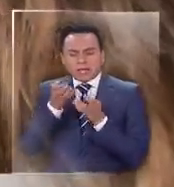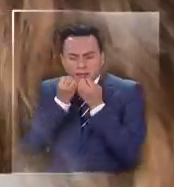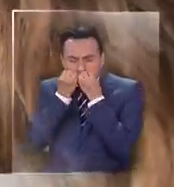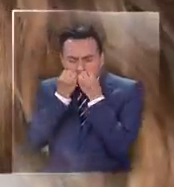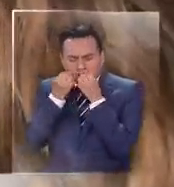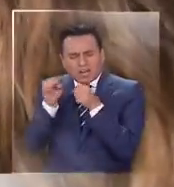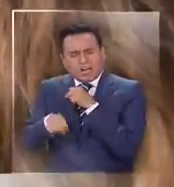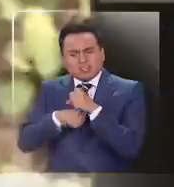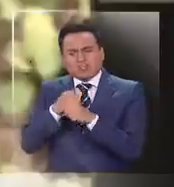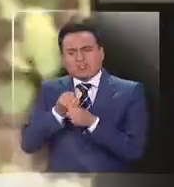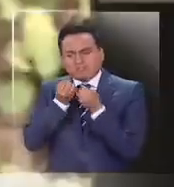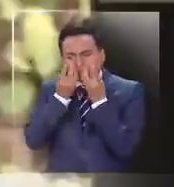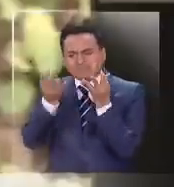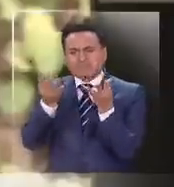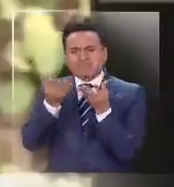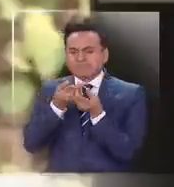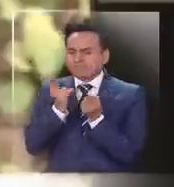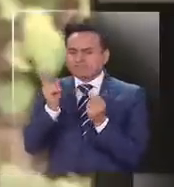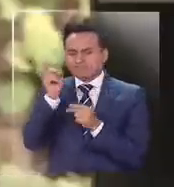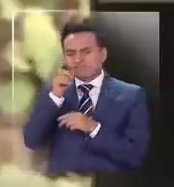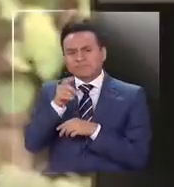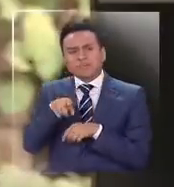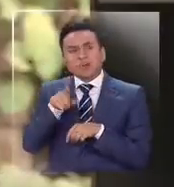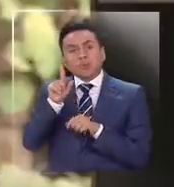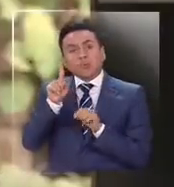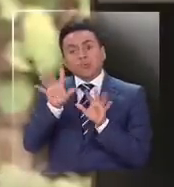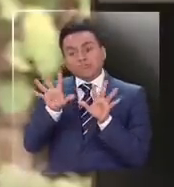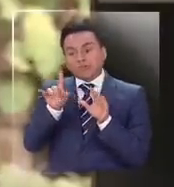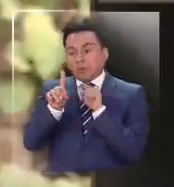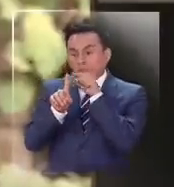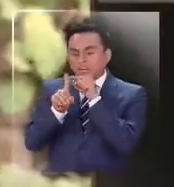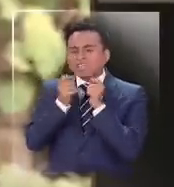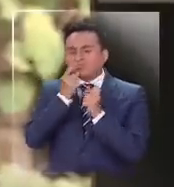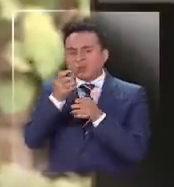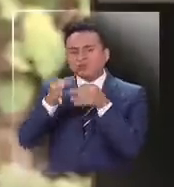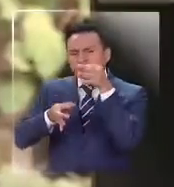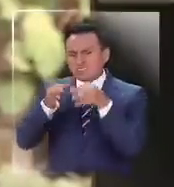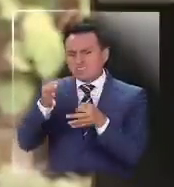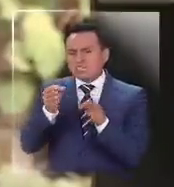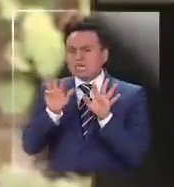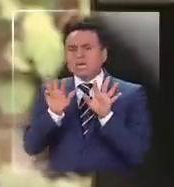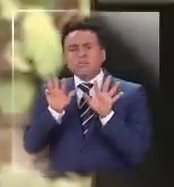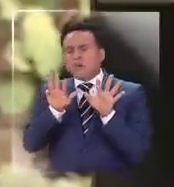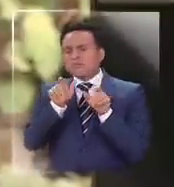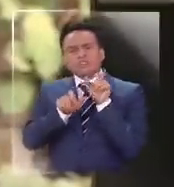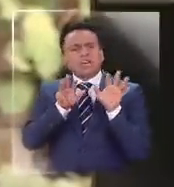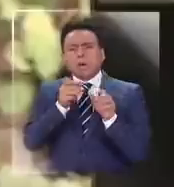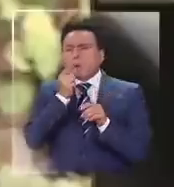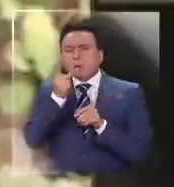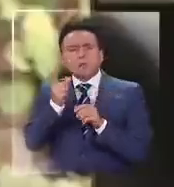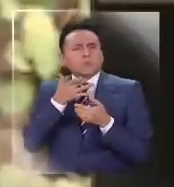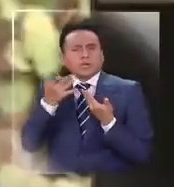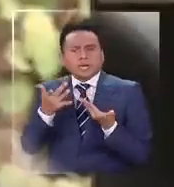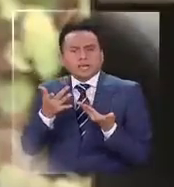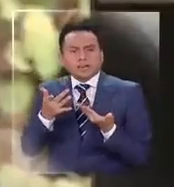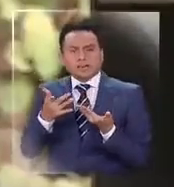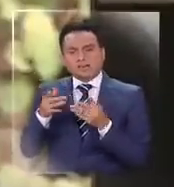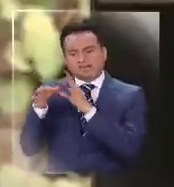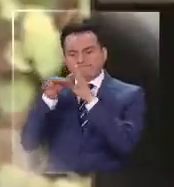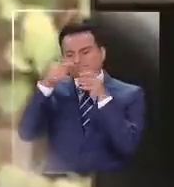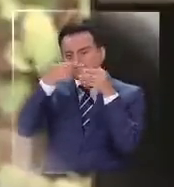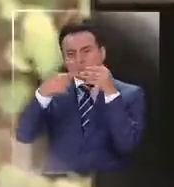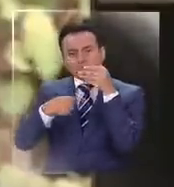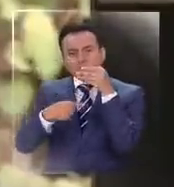y hacerlo público. Una de cada 10 víctimas denuncia a la justicia. ¿Por qué el resto de ellas no denuncia? Las razones son